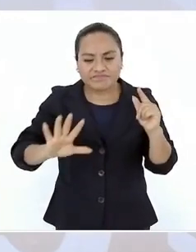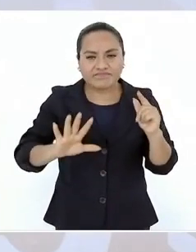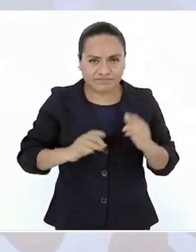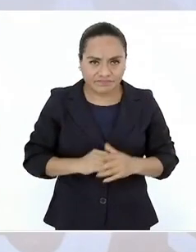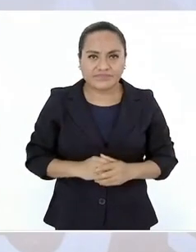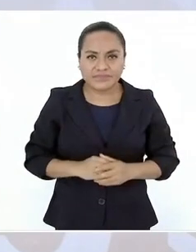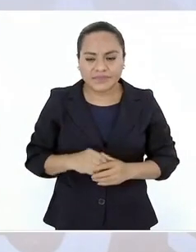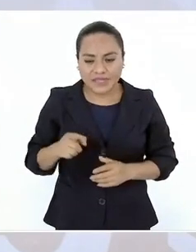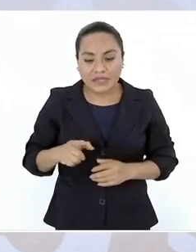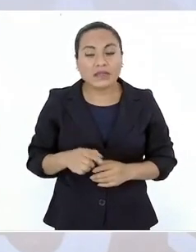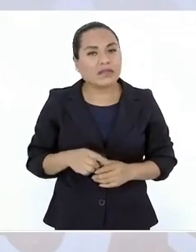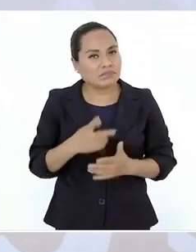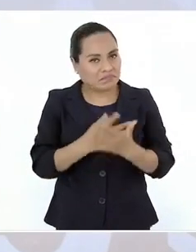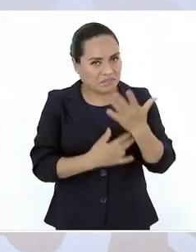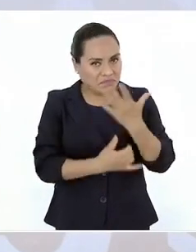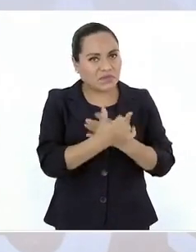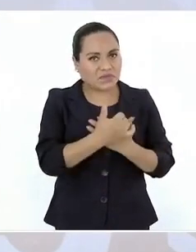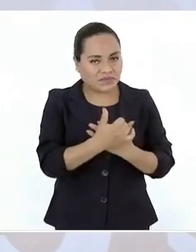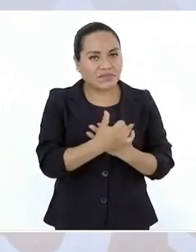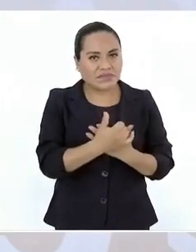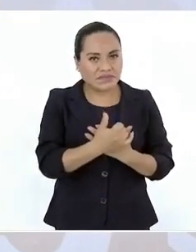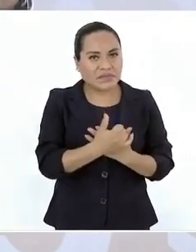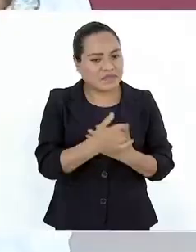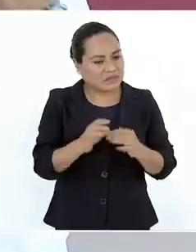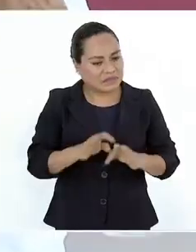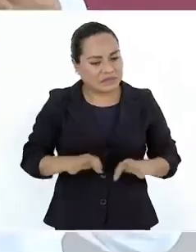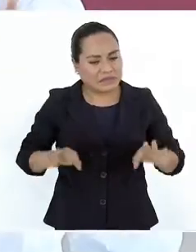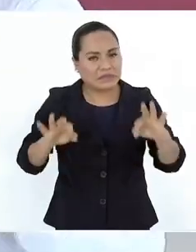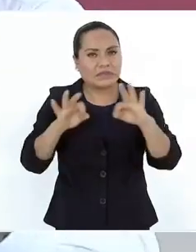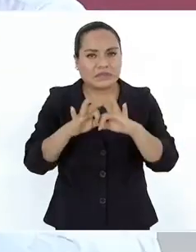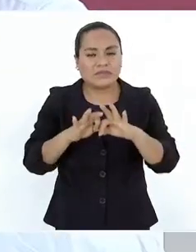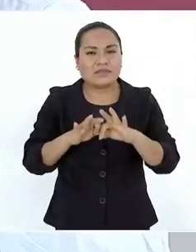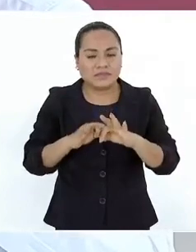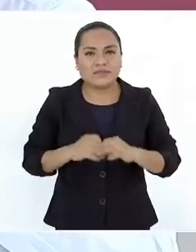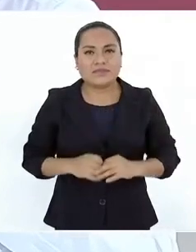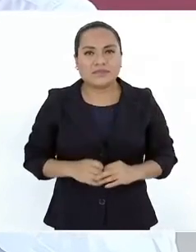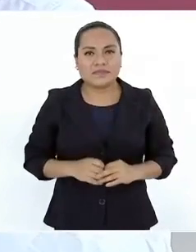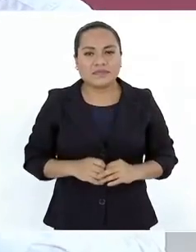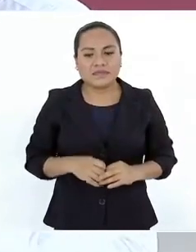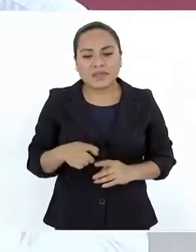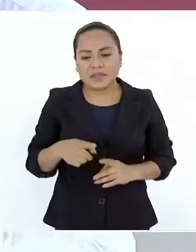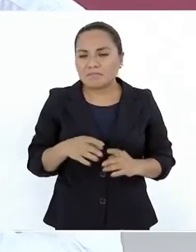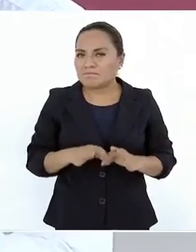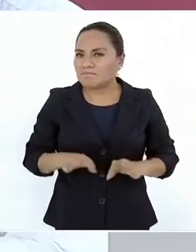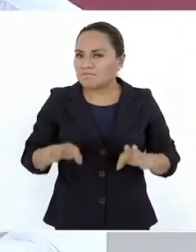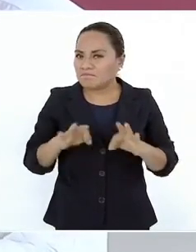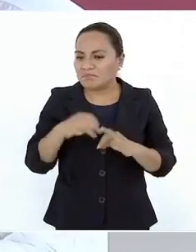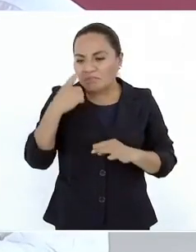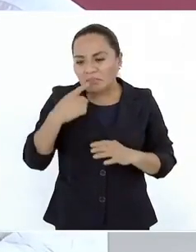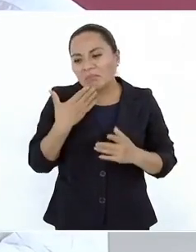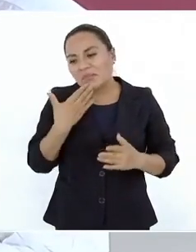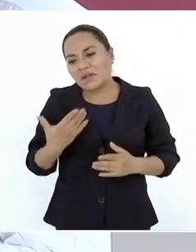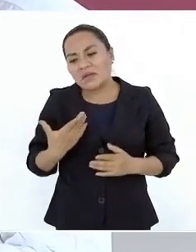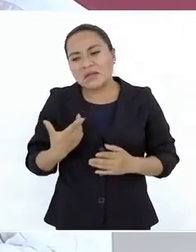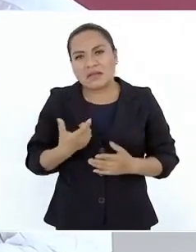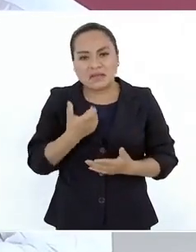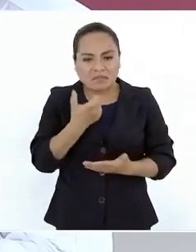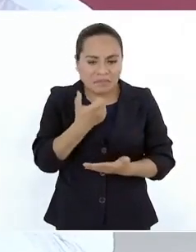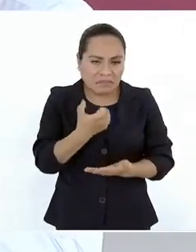este proyecto, que le va a dar mucha vida en lo